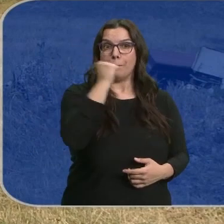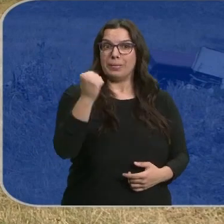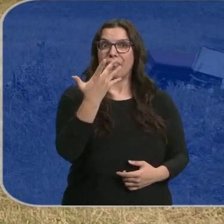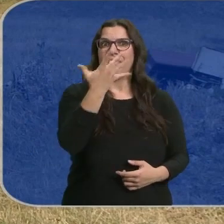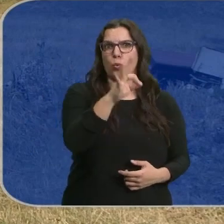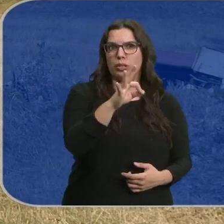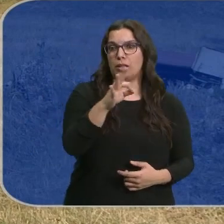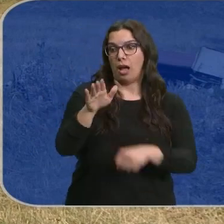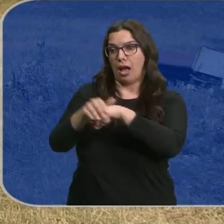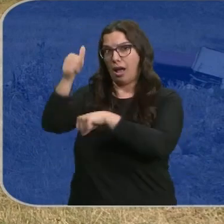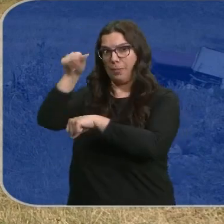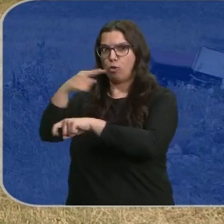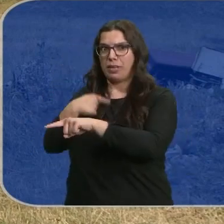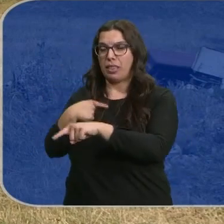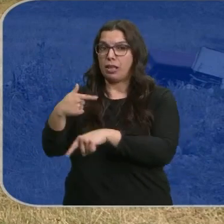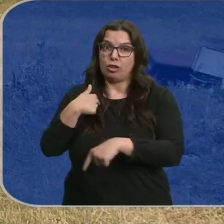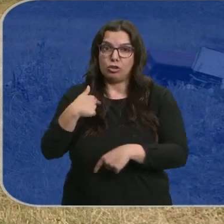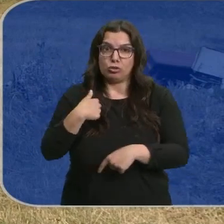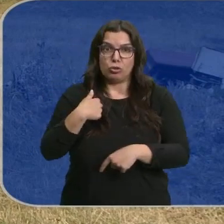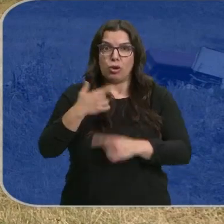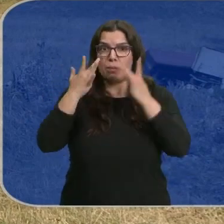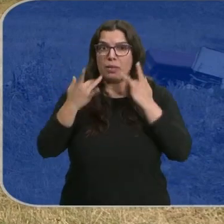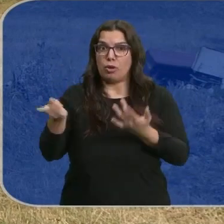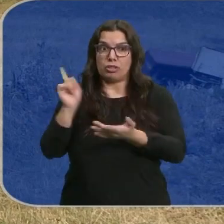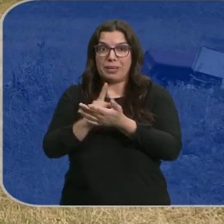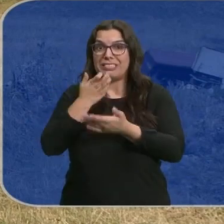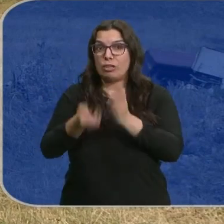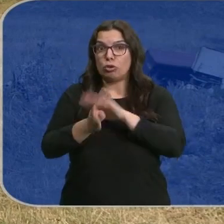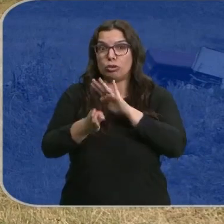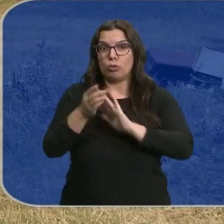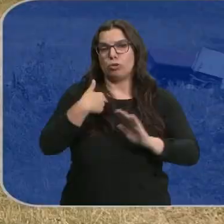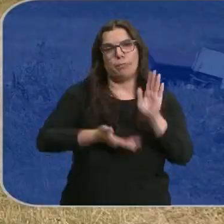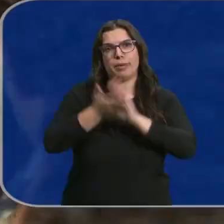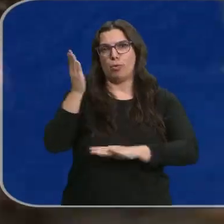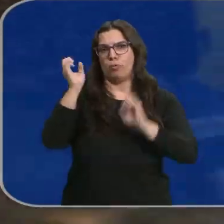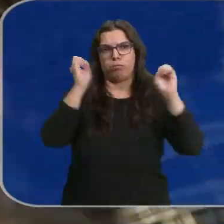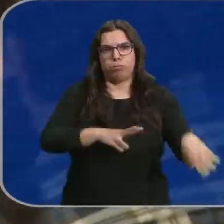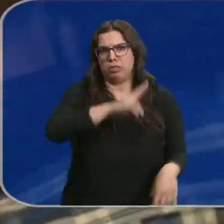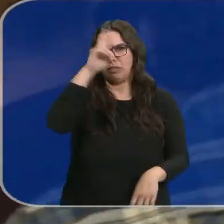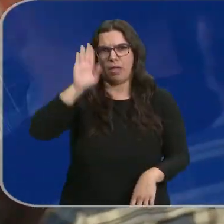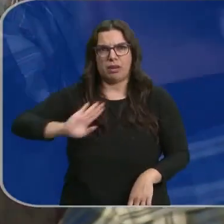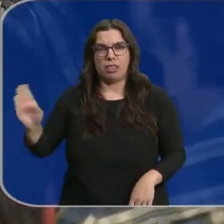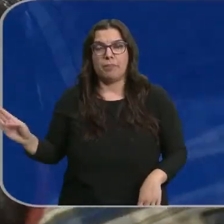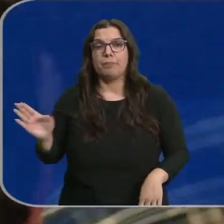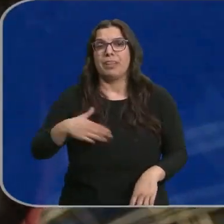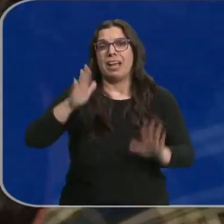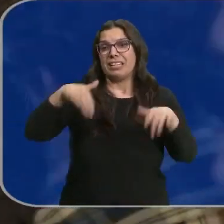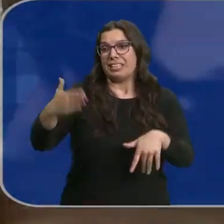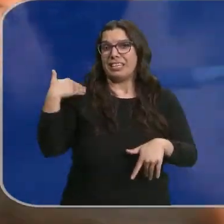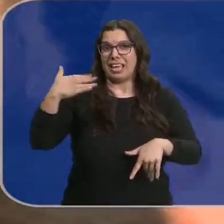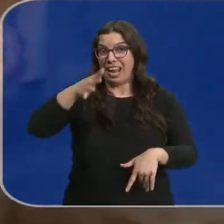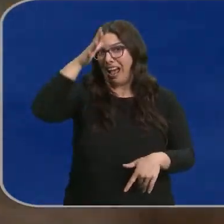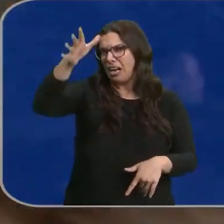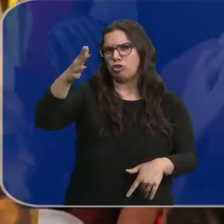el otro día me lo decía: Ramón, voy a hacer otro saneamiento, como siga así yo me voy a Madrid a trabajar. El hartazgo fue lo que desembocó ayer en